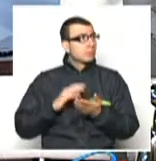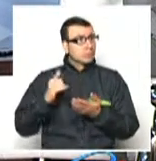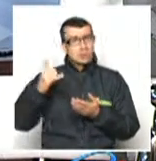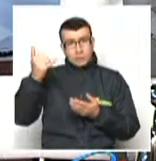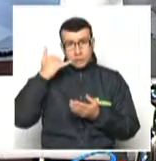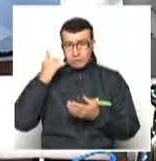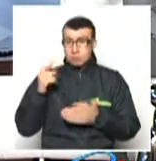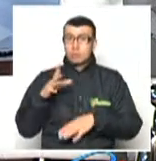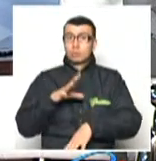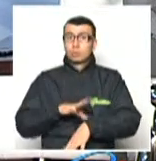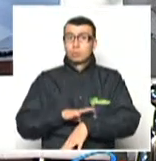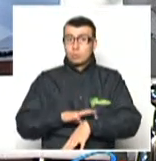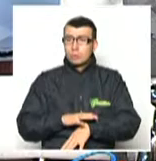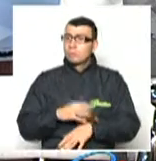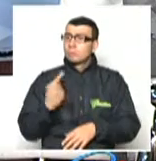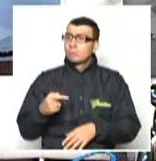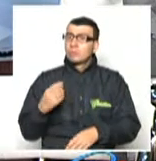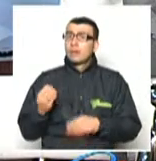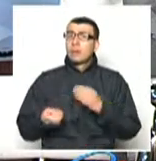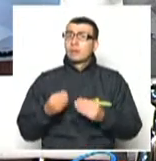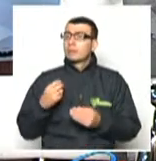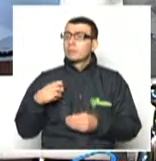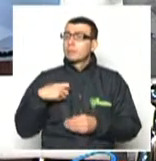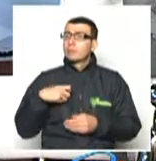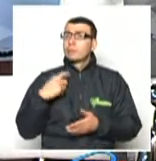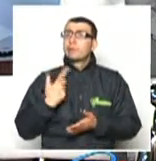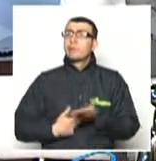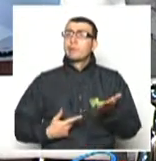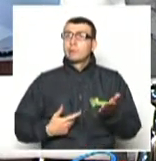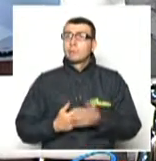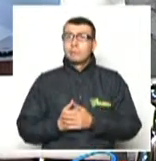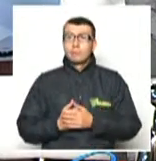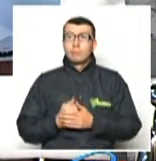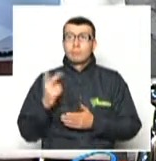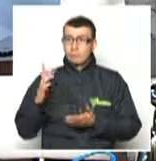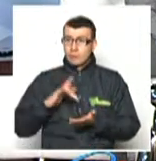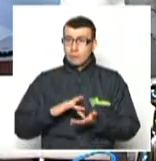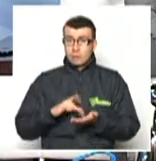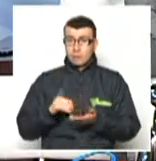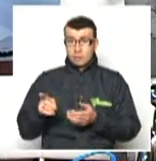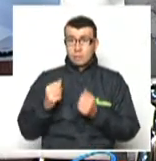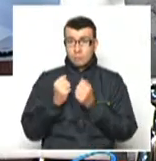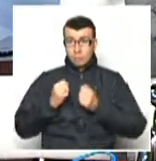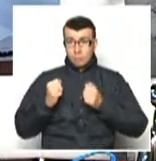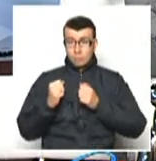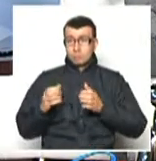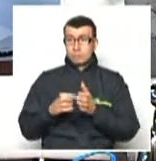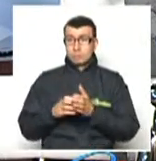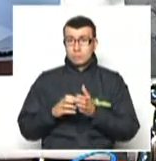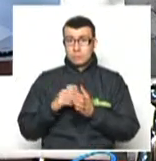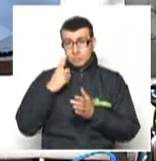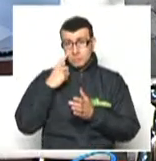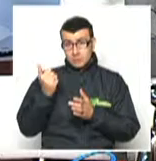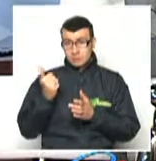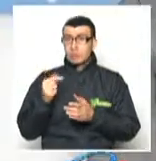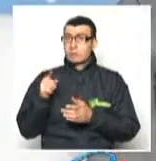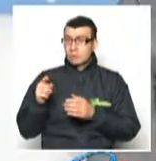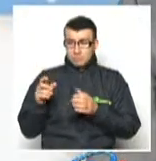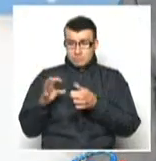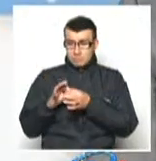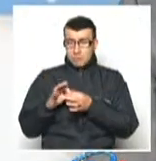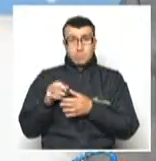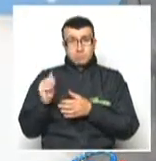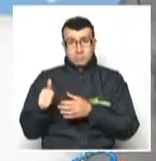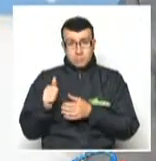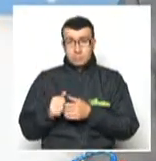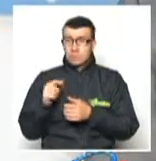doctor que me diga qué es lo que tengo. Okay, mi señora, en Bogotá hay un grupo muy chévere, es un rehabilitador y un cirujano juntos en el mismo consultorio, en